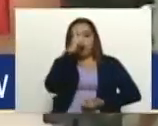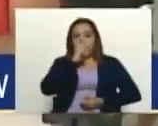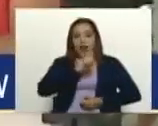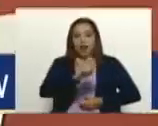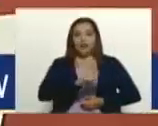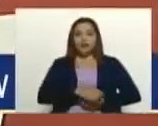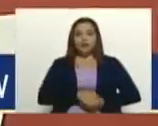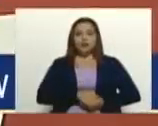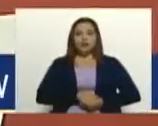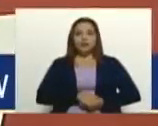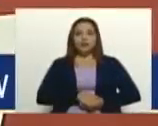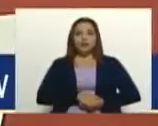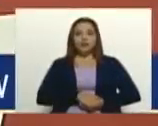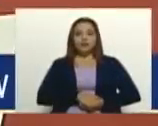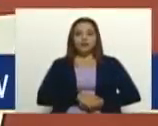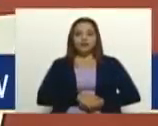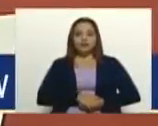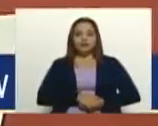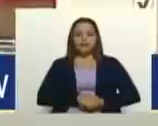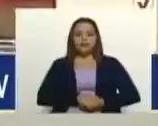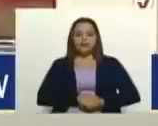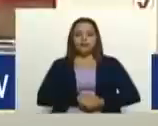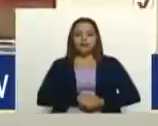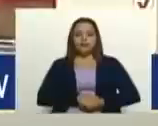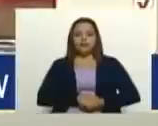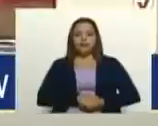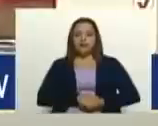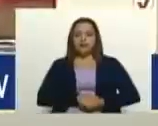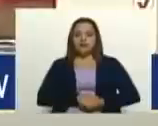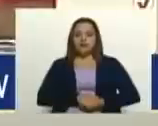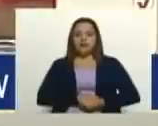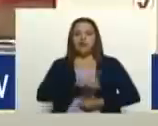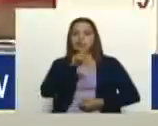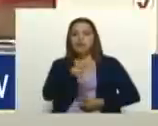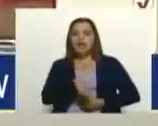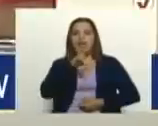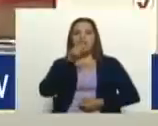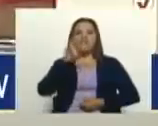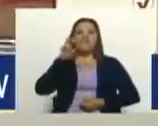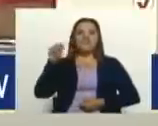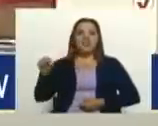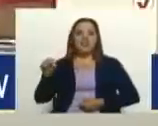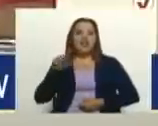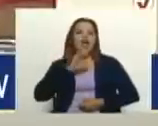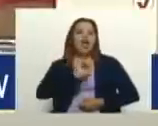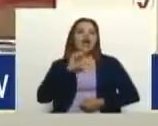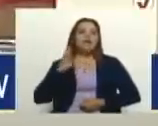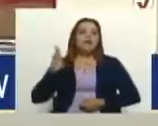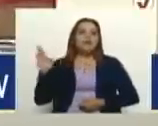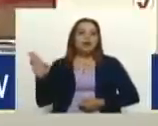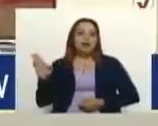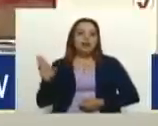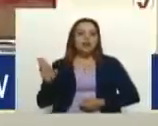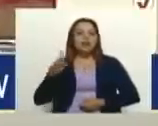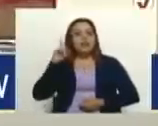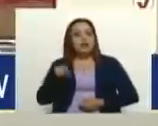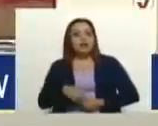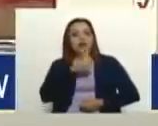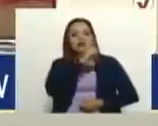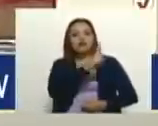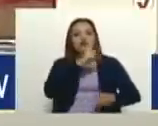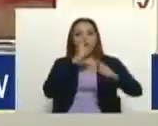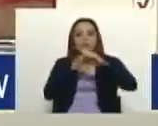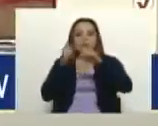Un año de la herramienta BEN APP y del 1x10 del buen gobierno, y también